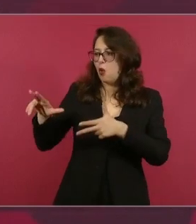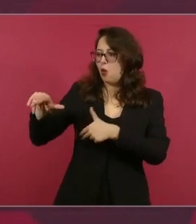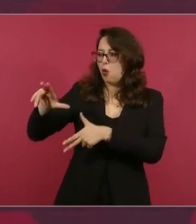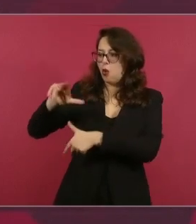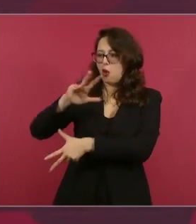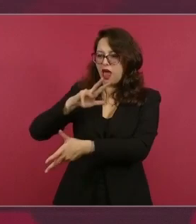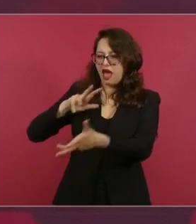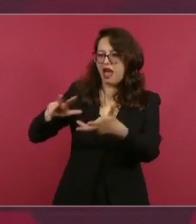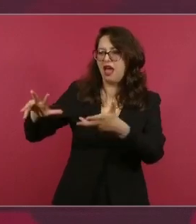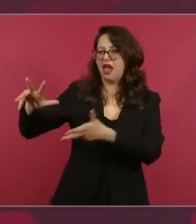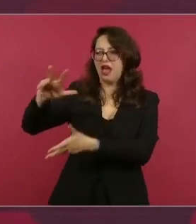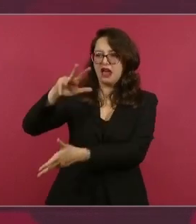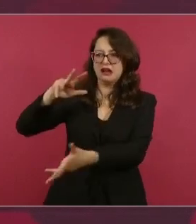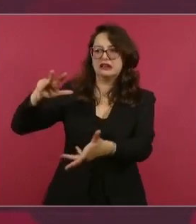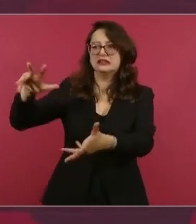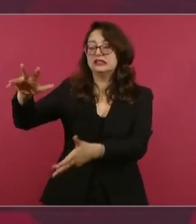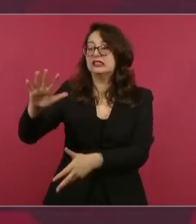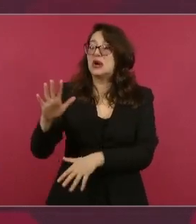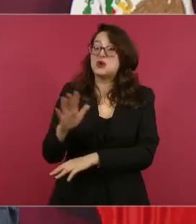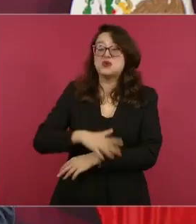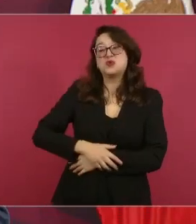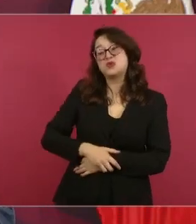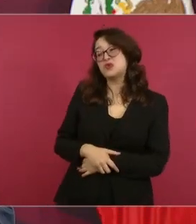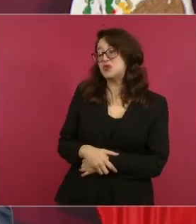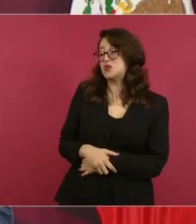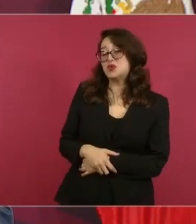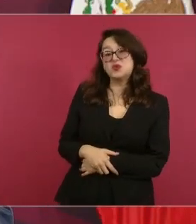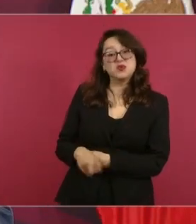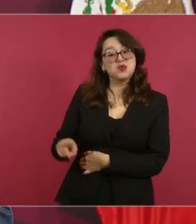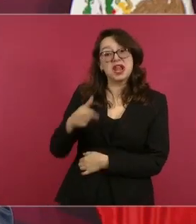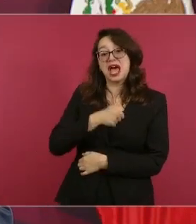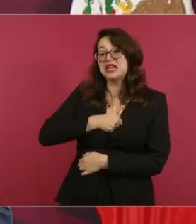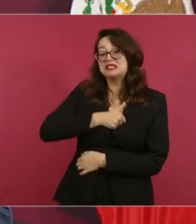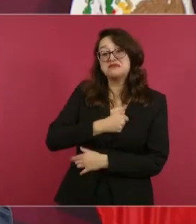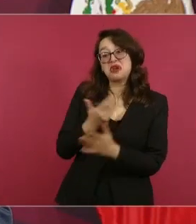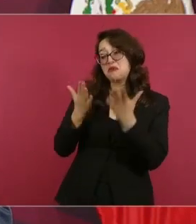pero ya diciendo, no hay Fonden.